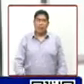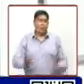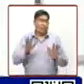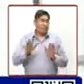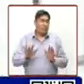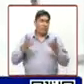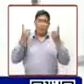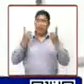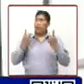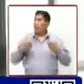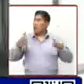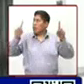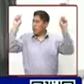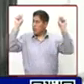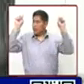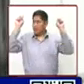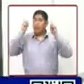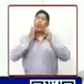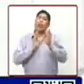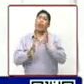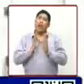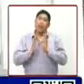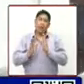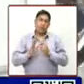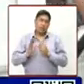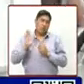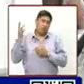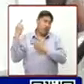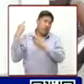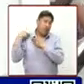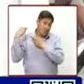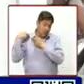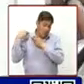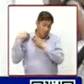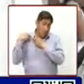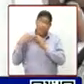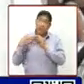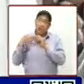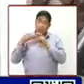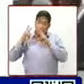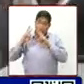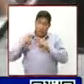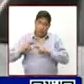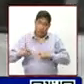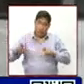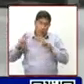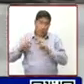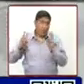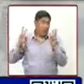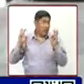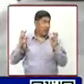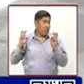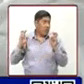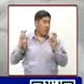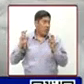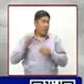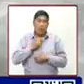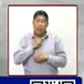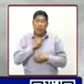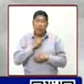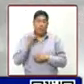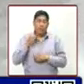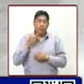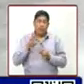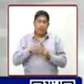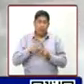Bien, logramos hablar con personas ligadas a las investigaciones por el caso de